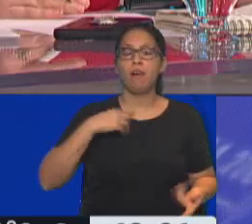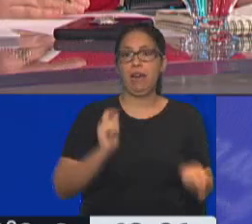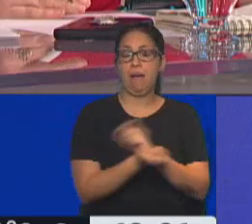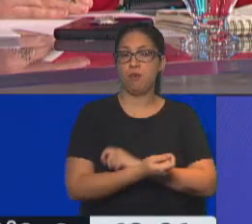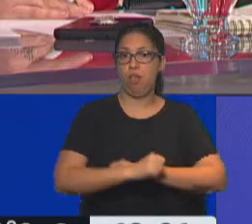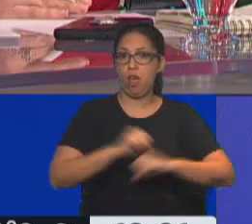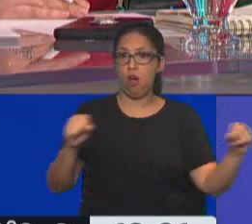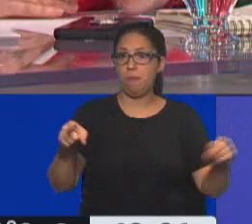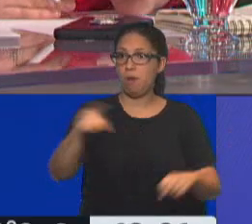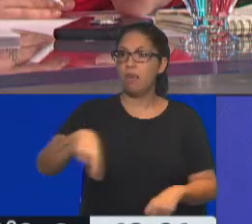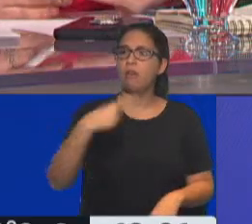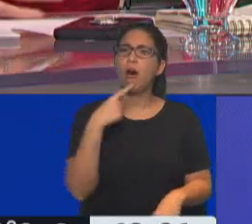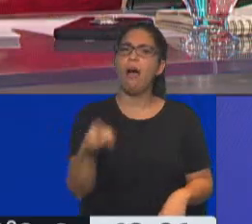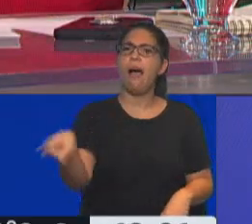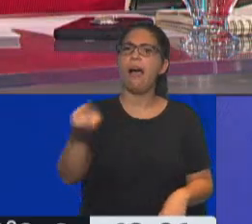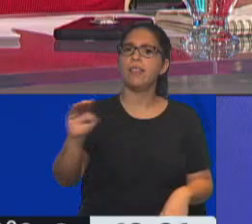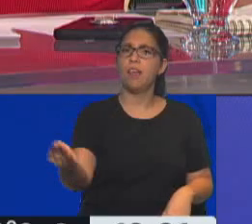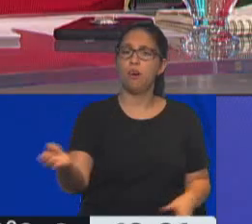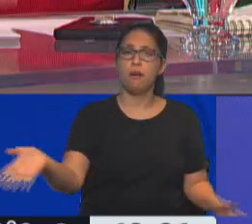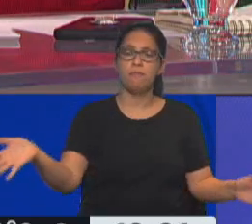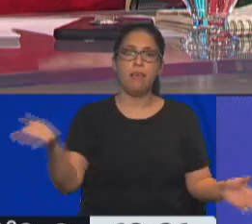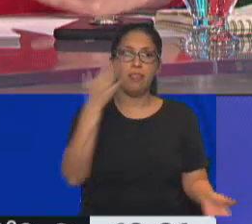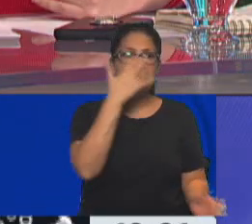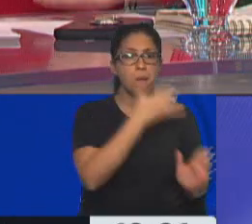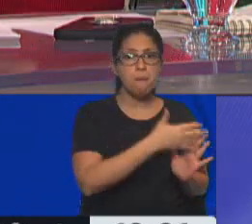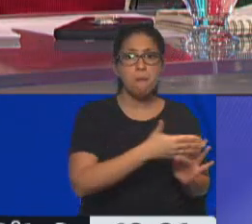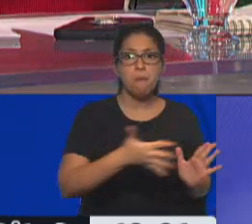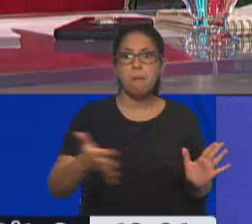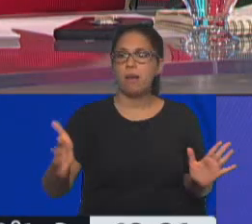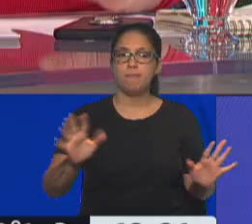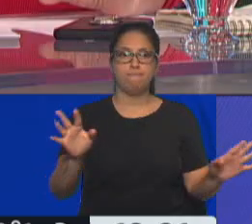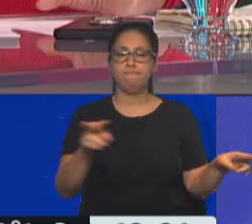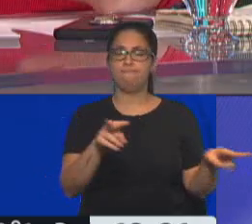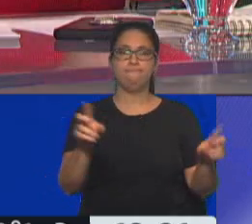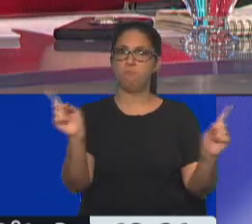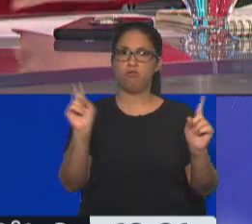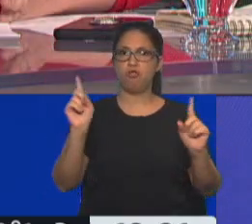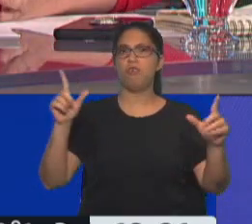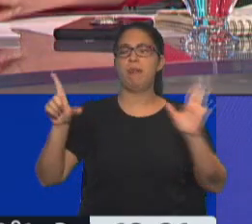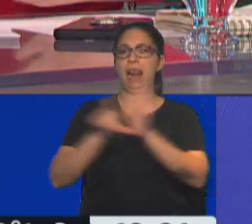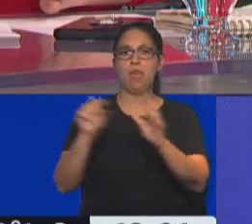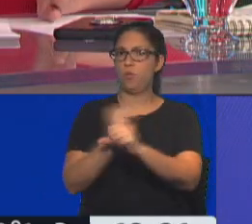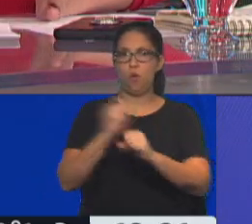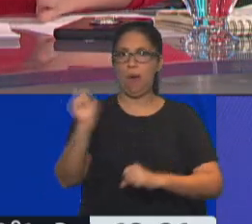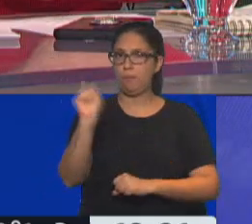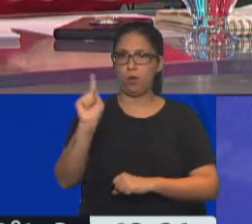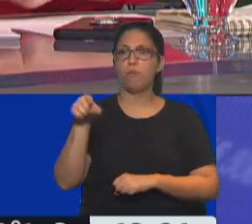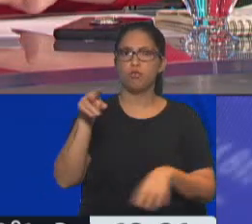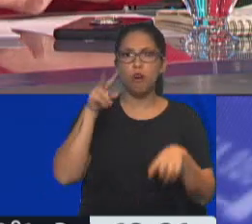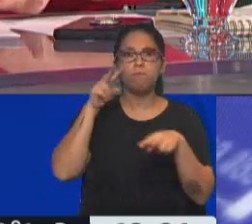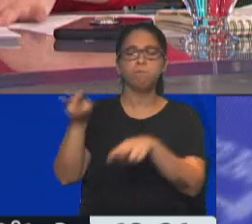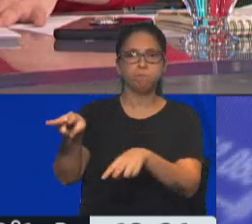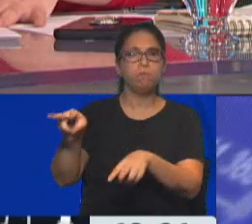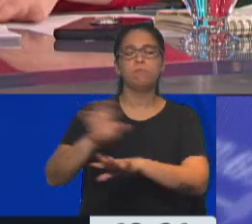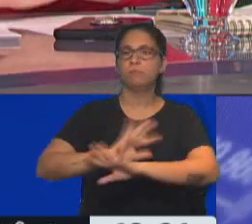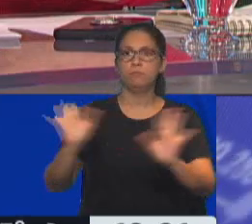estaban manifestando y finalmente, con todo lo sucedido, da marcha atrás y dice: no voy a promulgar esta ley, los escuché y bueno, y por